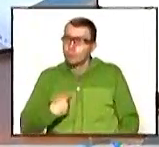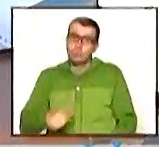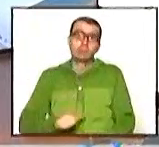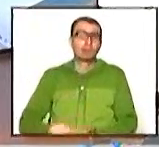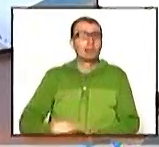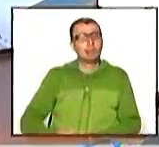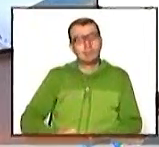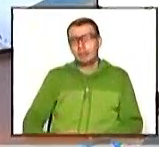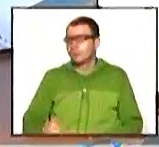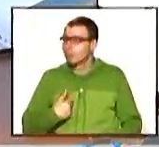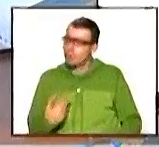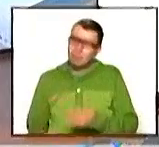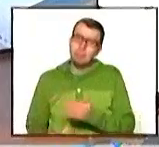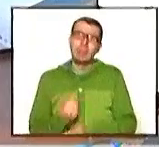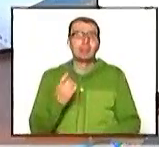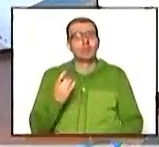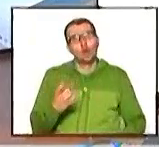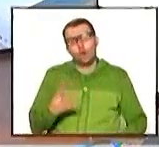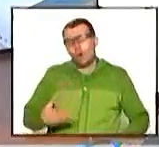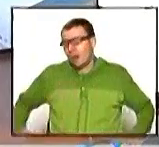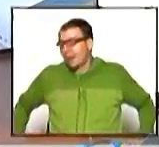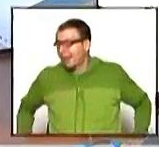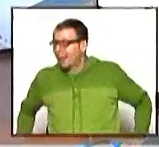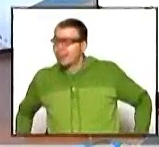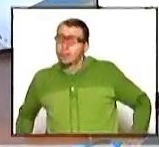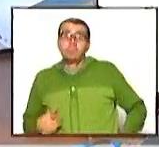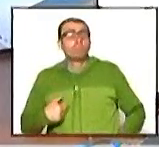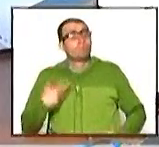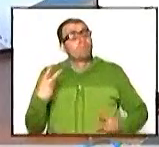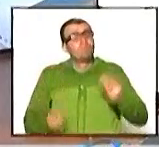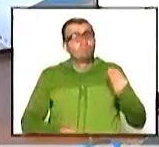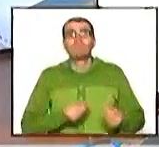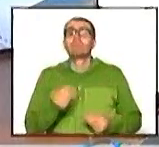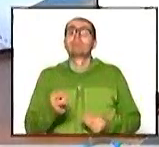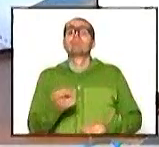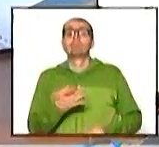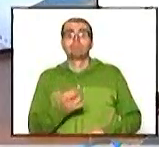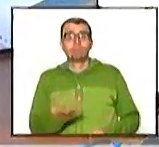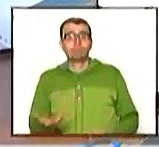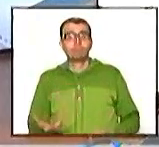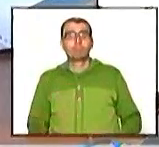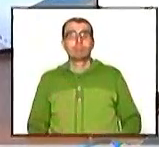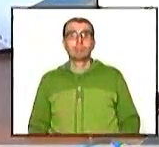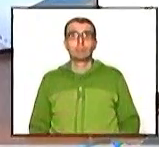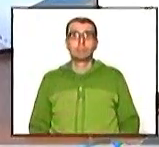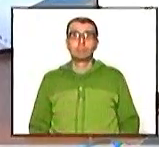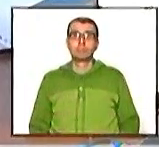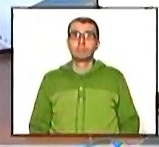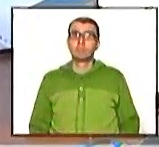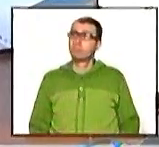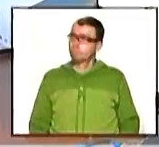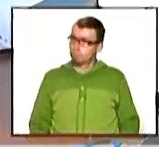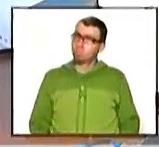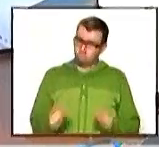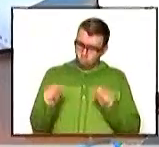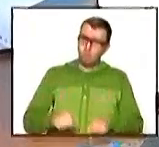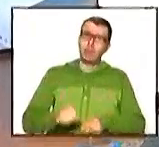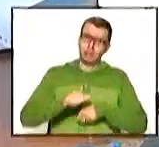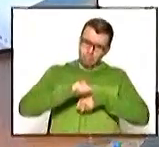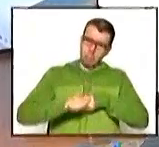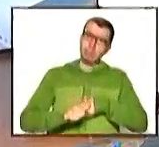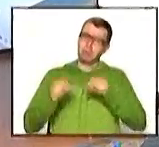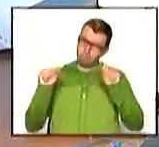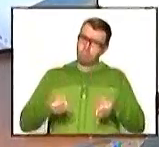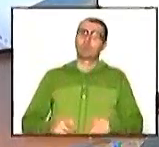está empezando el dolor en la cadera, entonces ya yo no sé qué hacer con ese dolor. Hágase operar, señora.